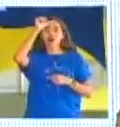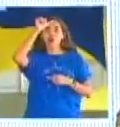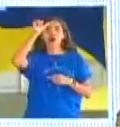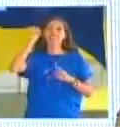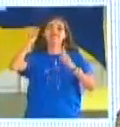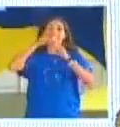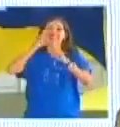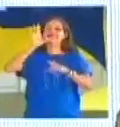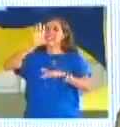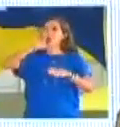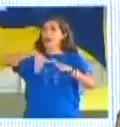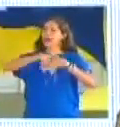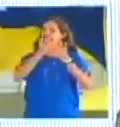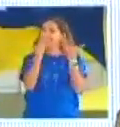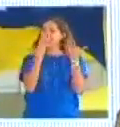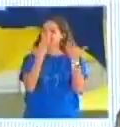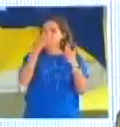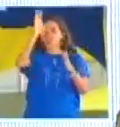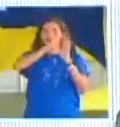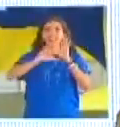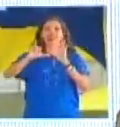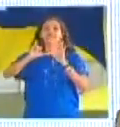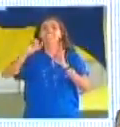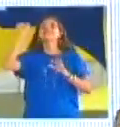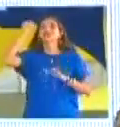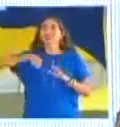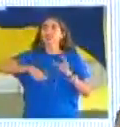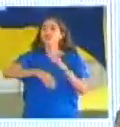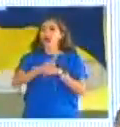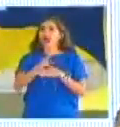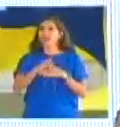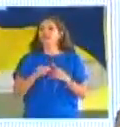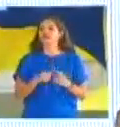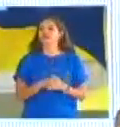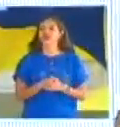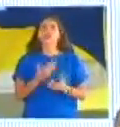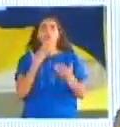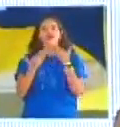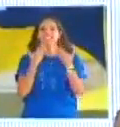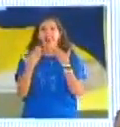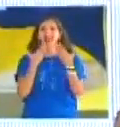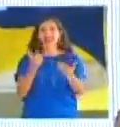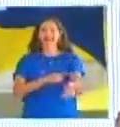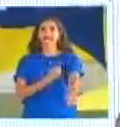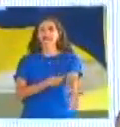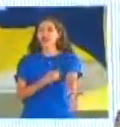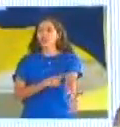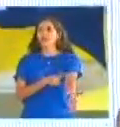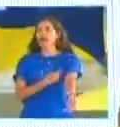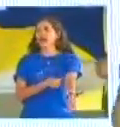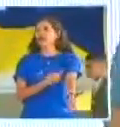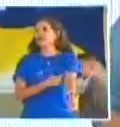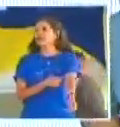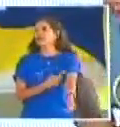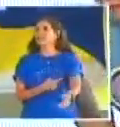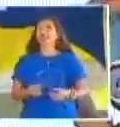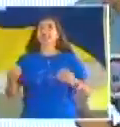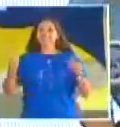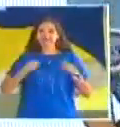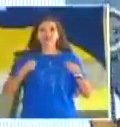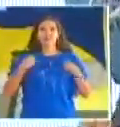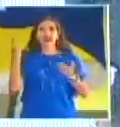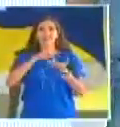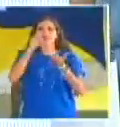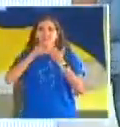las 5 de la mañana, la constituyente. Muchas gracias, hermanos, hermanas. ¡Que viva la